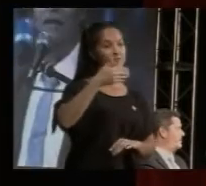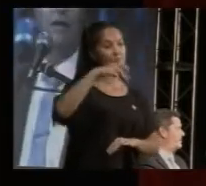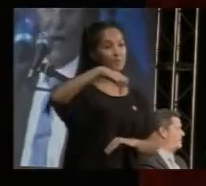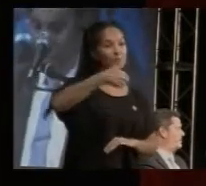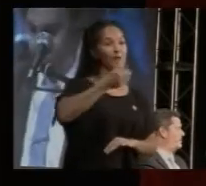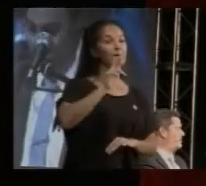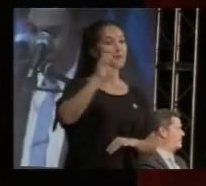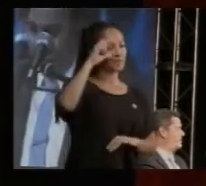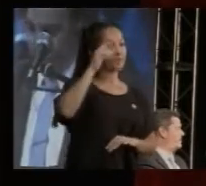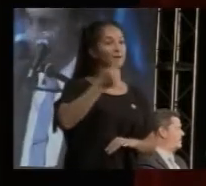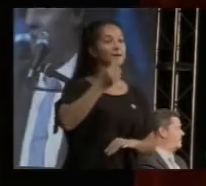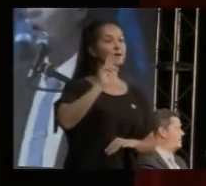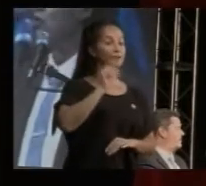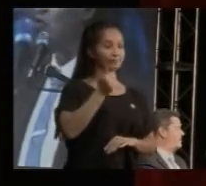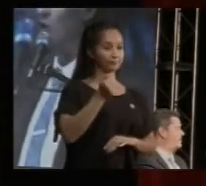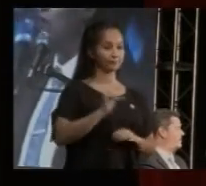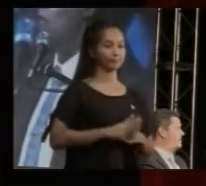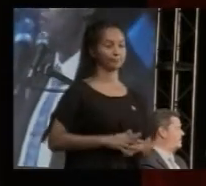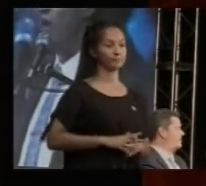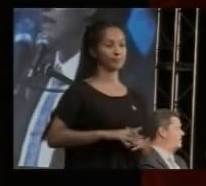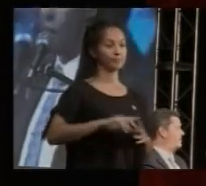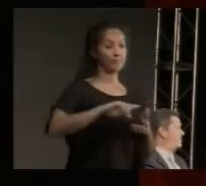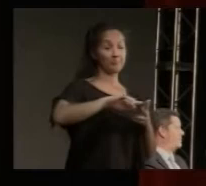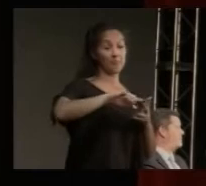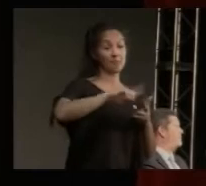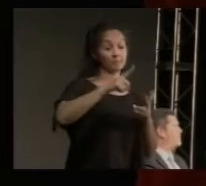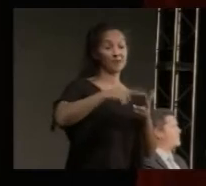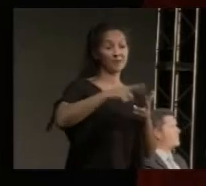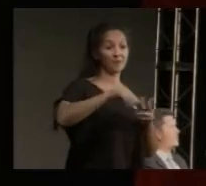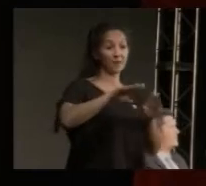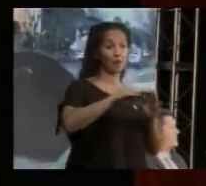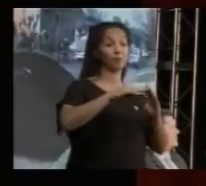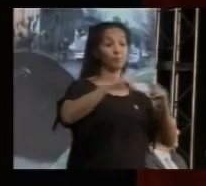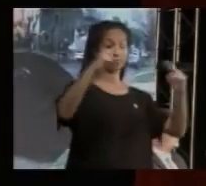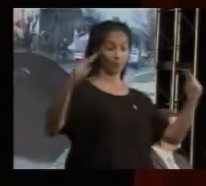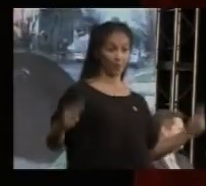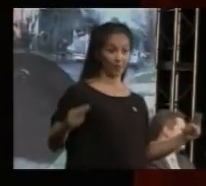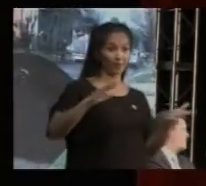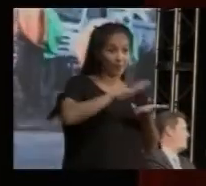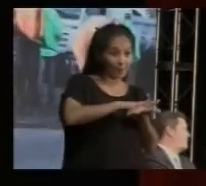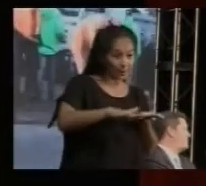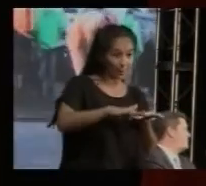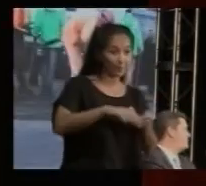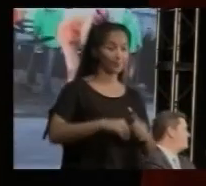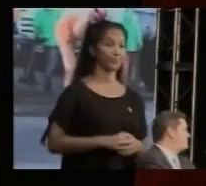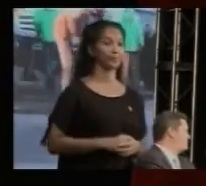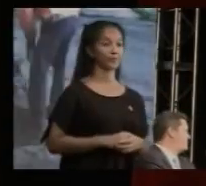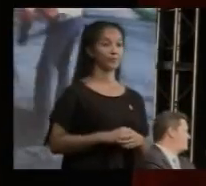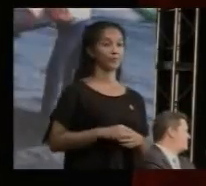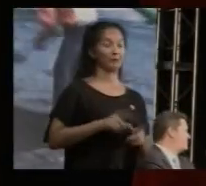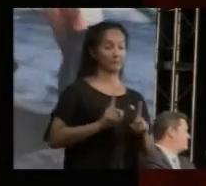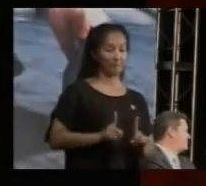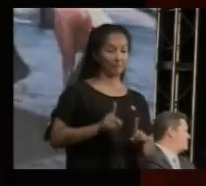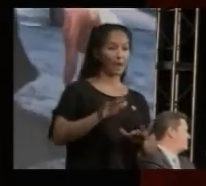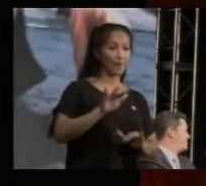Churrarín y Almafuerte, la construcción del nuevo puente sobre calle Moreno, sobre el arroyo La Santiagueña, que incluyó un polideportivo en